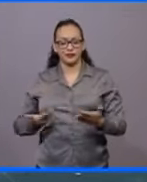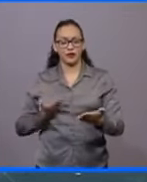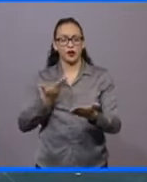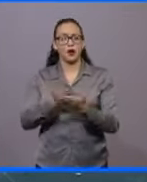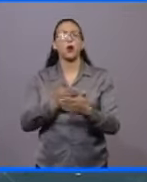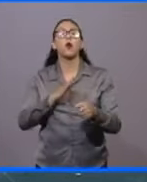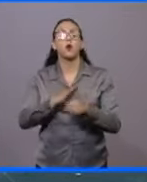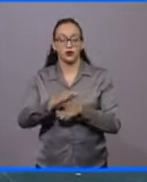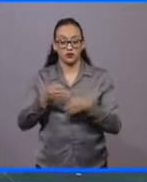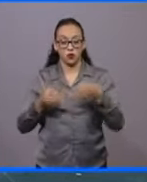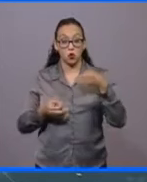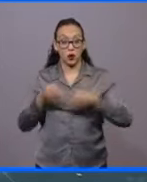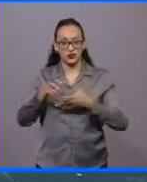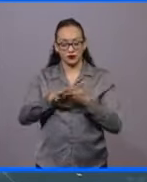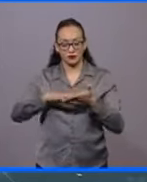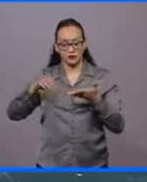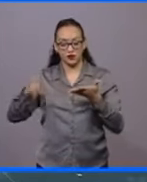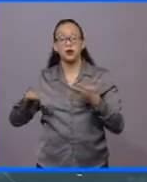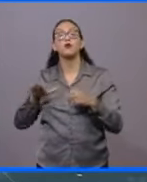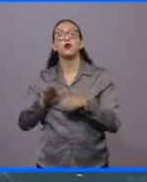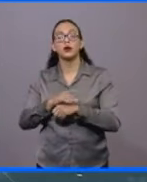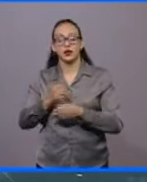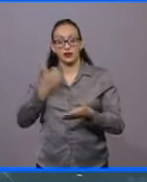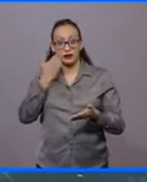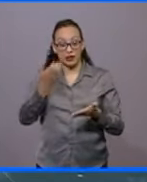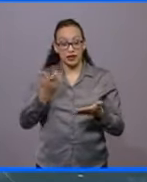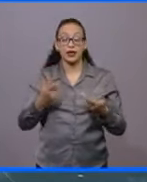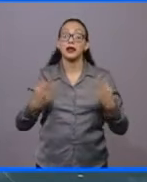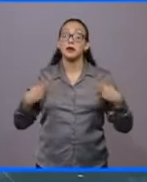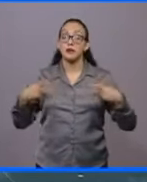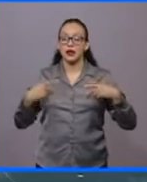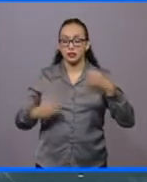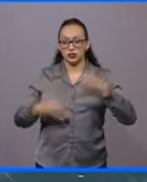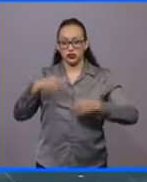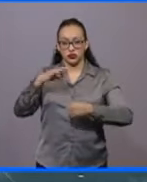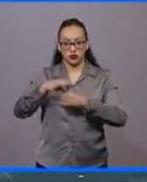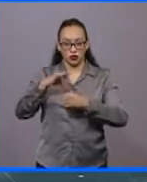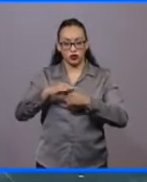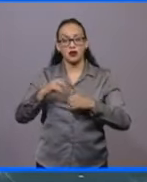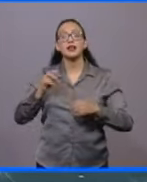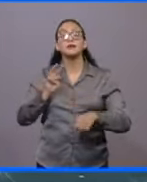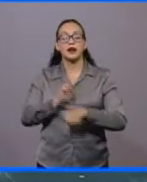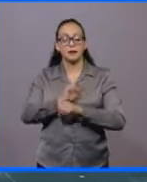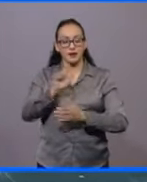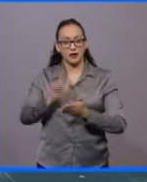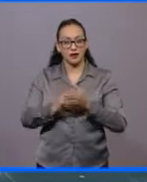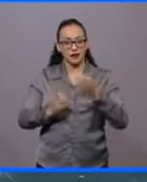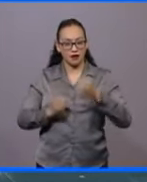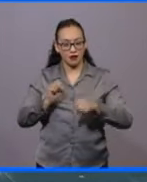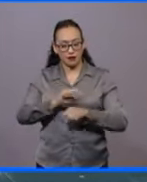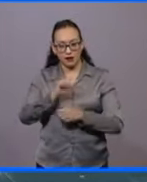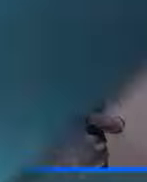Proponen desechar juicio que pide invalidar elección de integrantes del Tribunal de Disciplina Judicial.